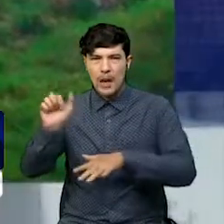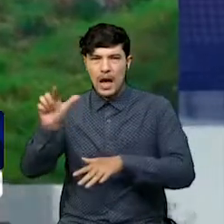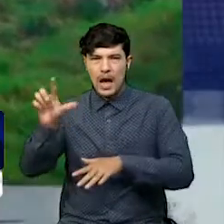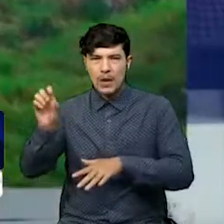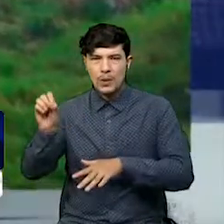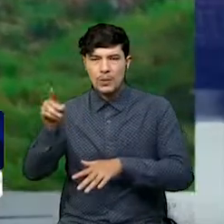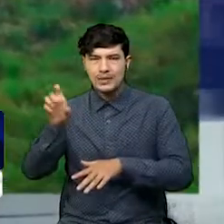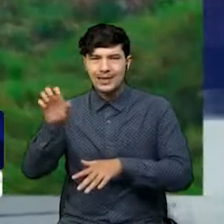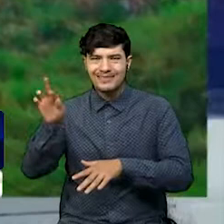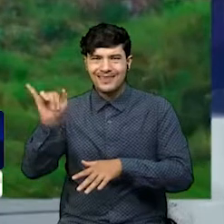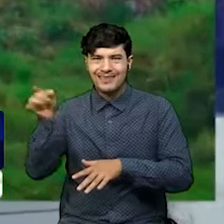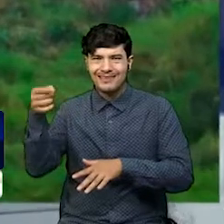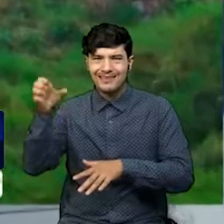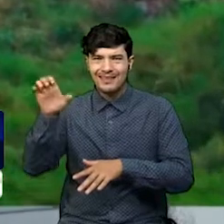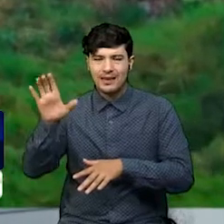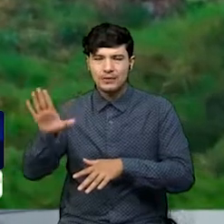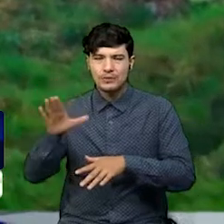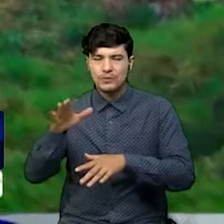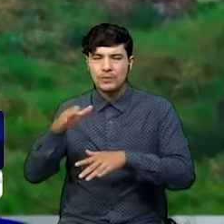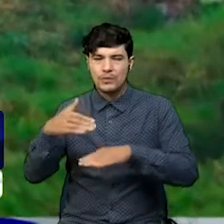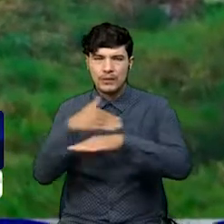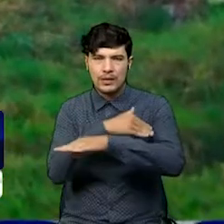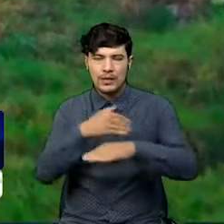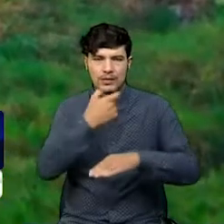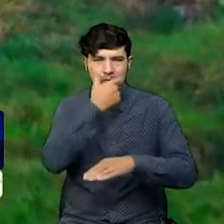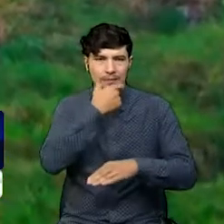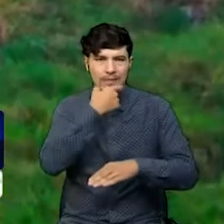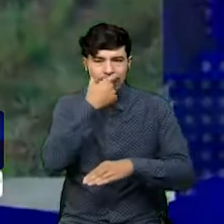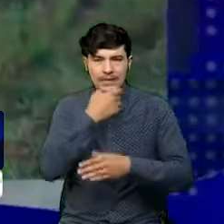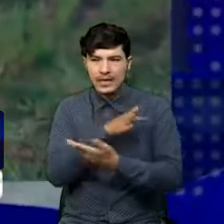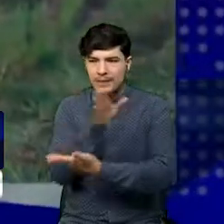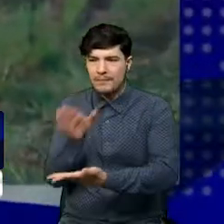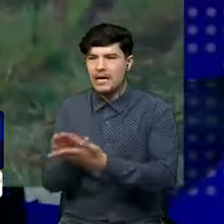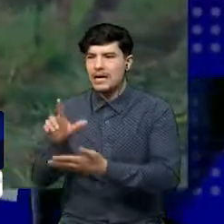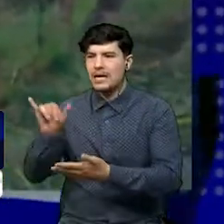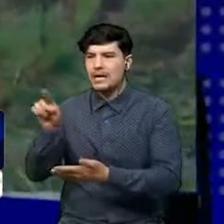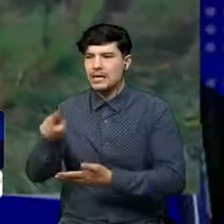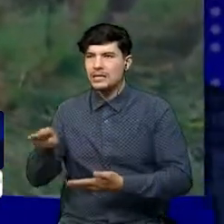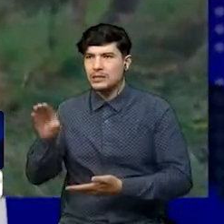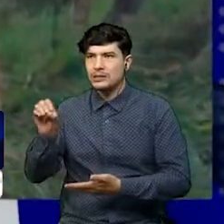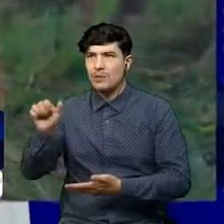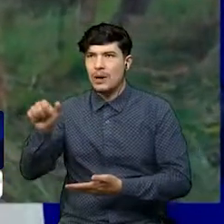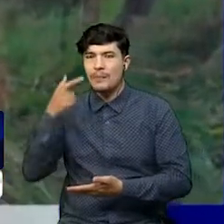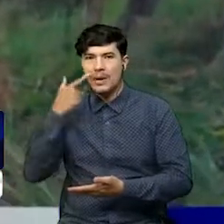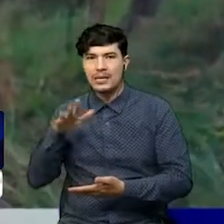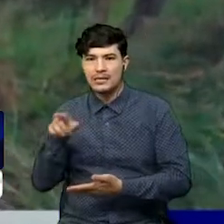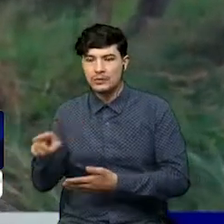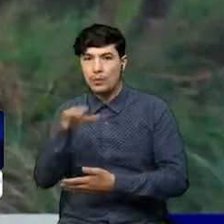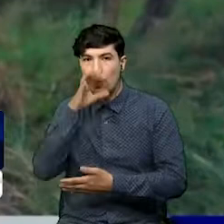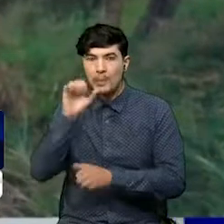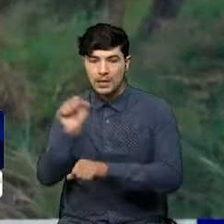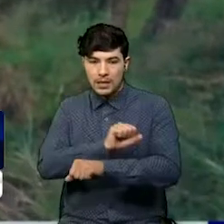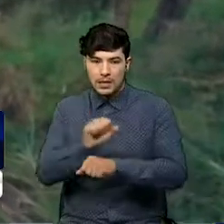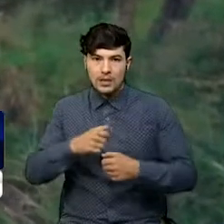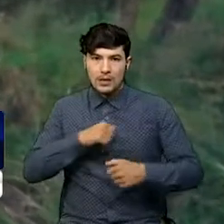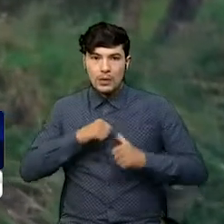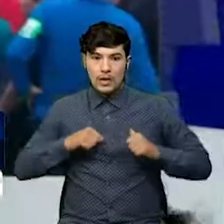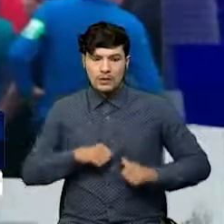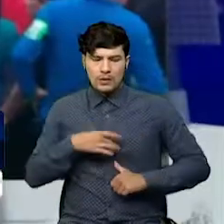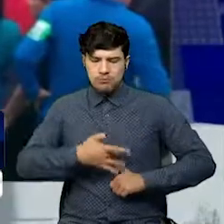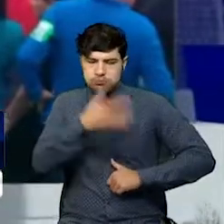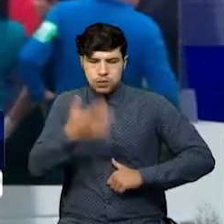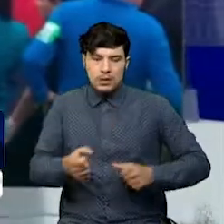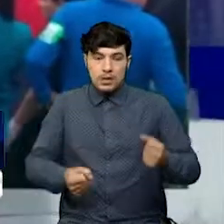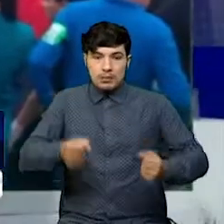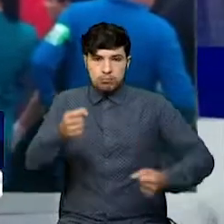pereda guayacán sobre la vía san vicente en lisboa bucaramanga al parecer el conductor presentó un ataque cardiaco lo que hizo que perdiera el